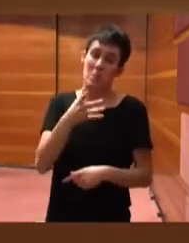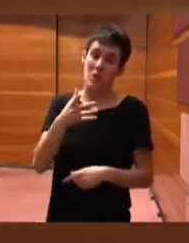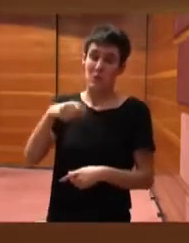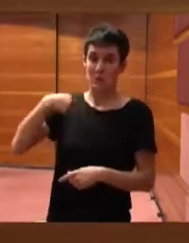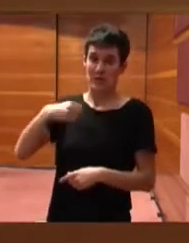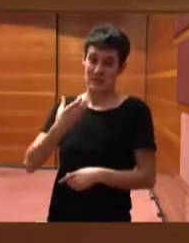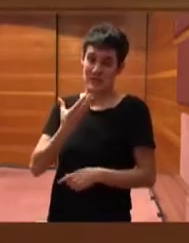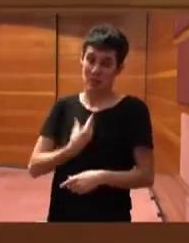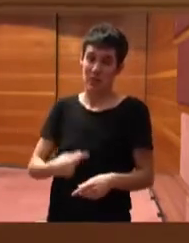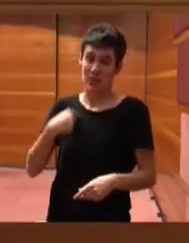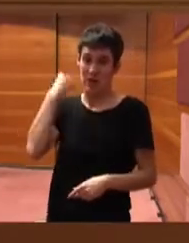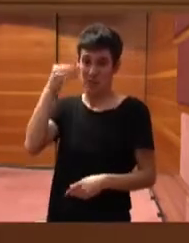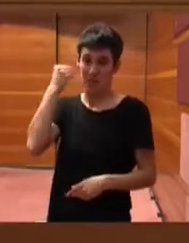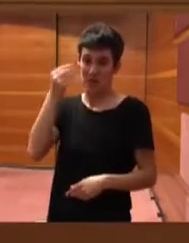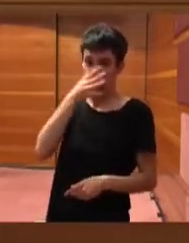imputado.